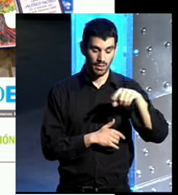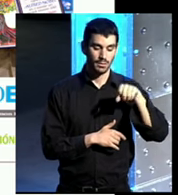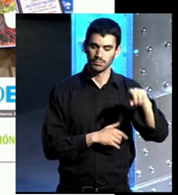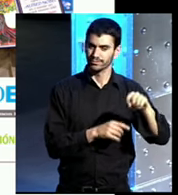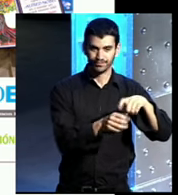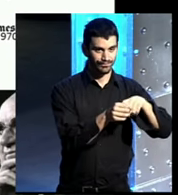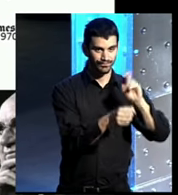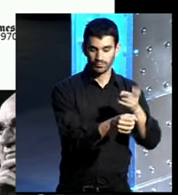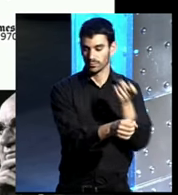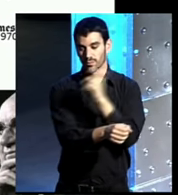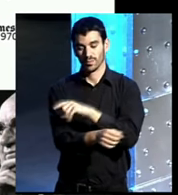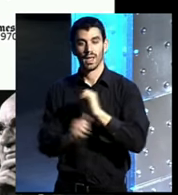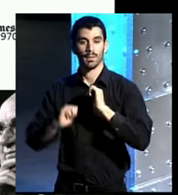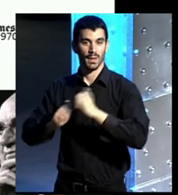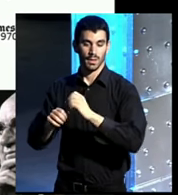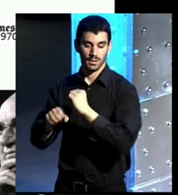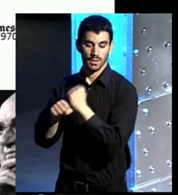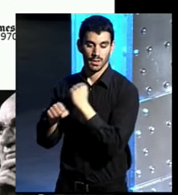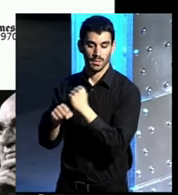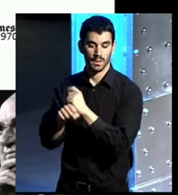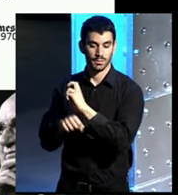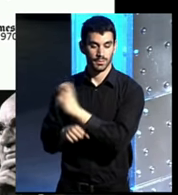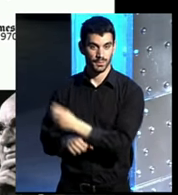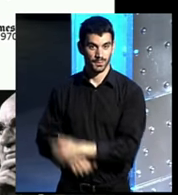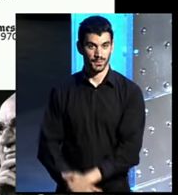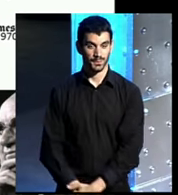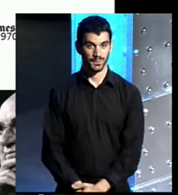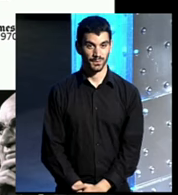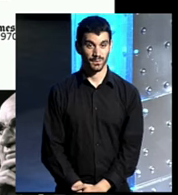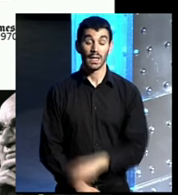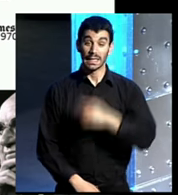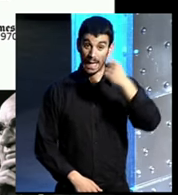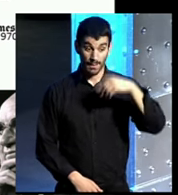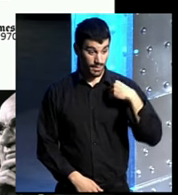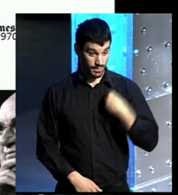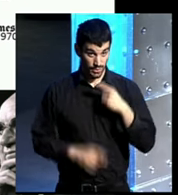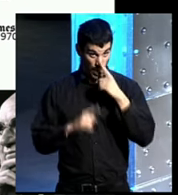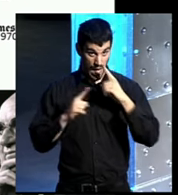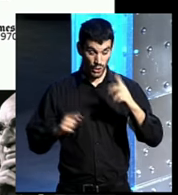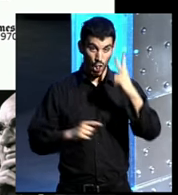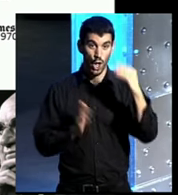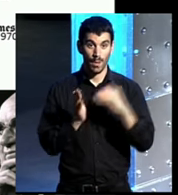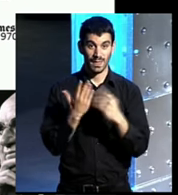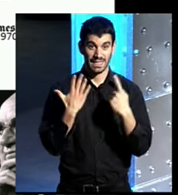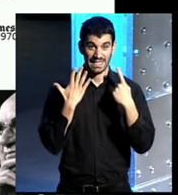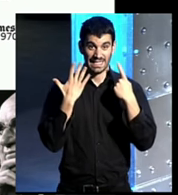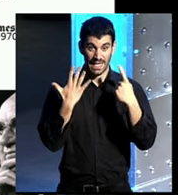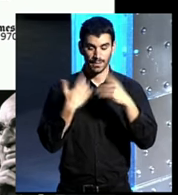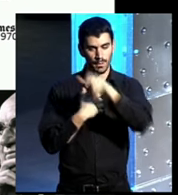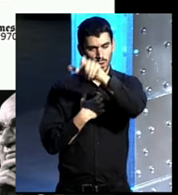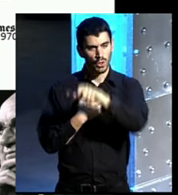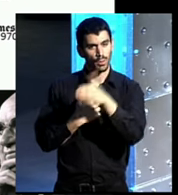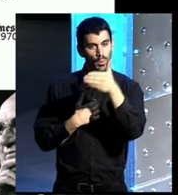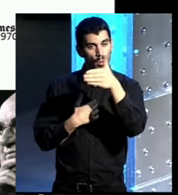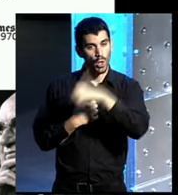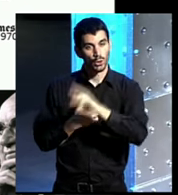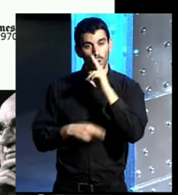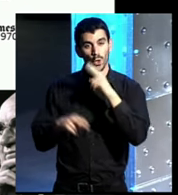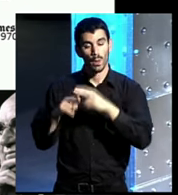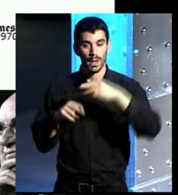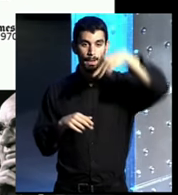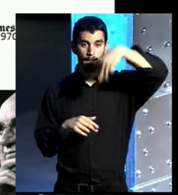dato importante. Y además, en el 2006, muere el señor